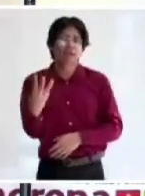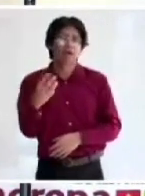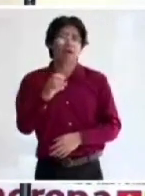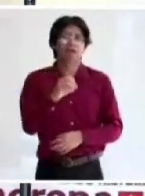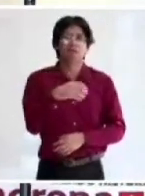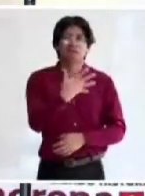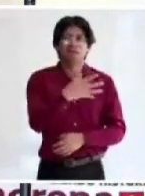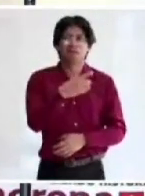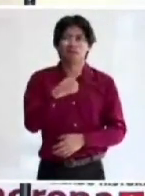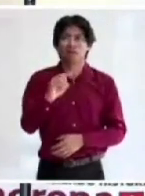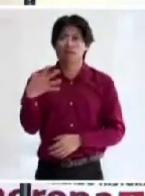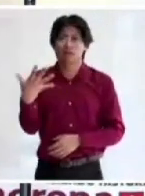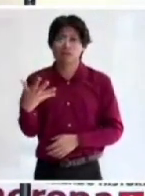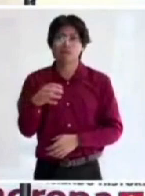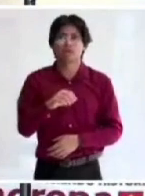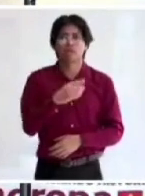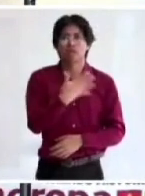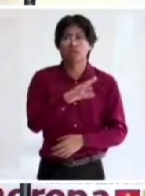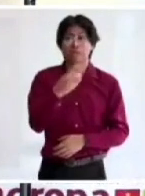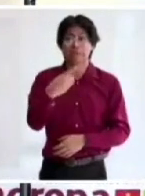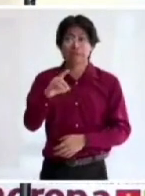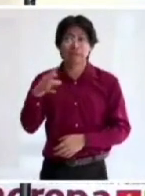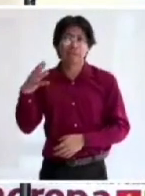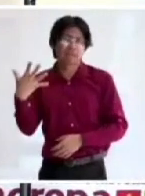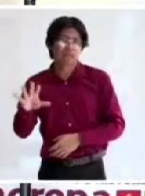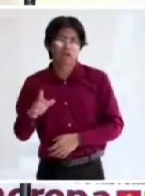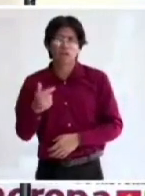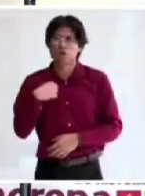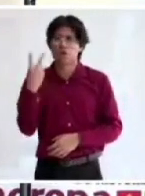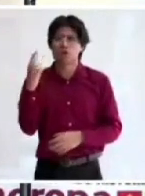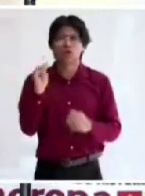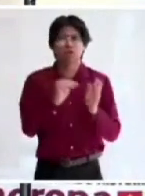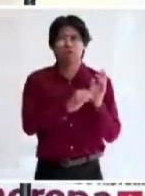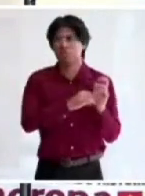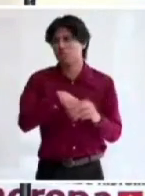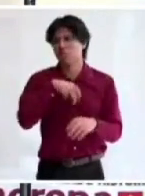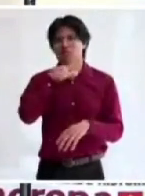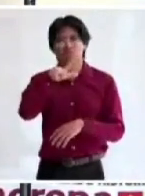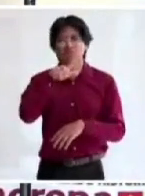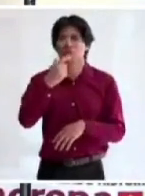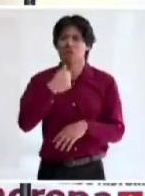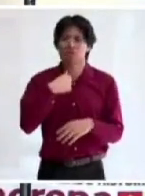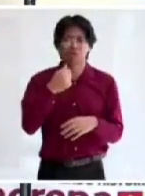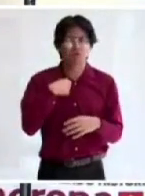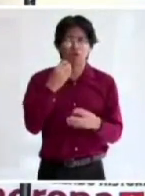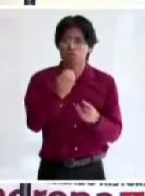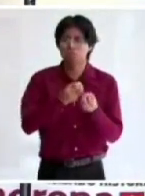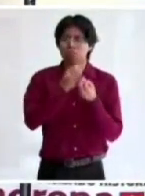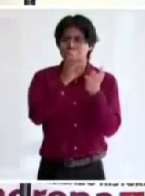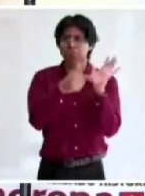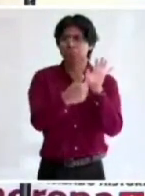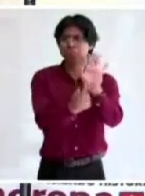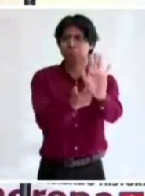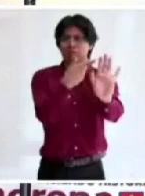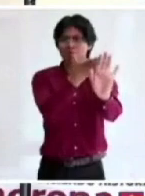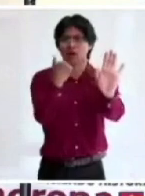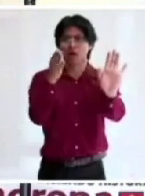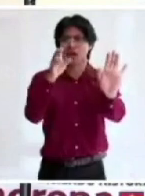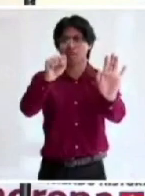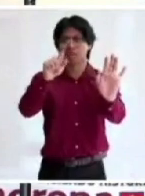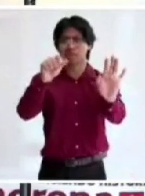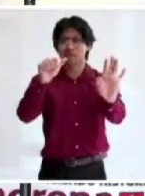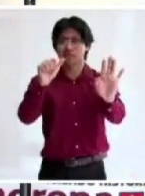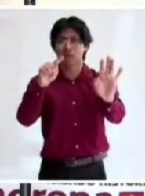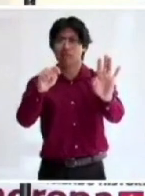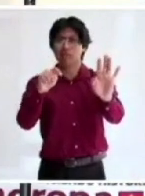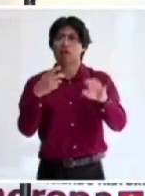yo hice mi declaración 3 de TR en el 2018 y no me he comprado nada y la hice pública lo único que adquirí que lo voy